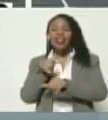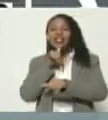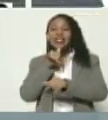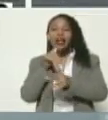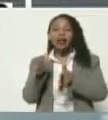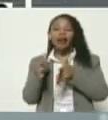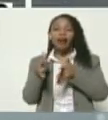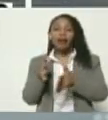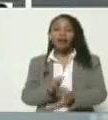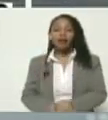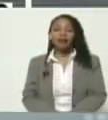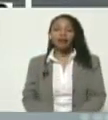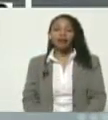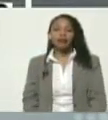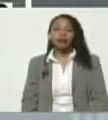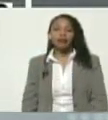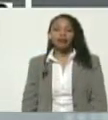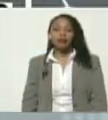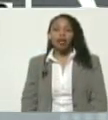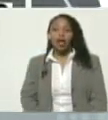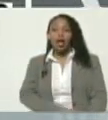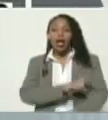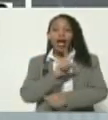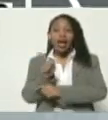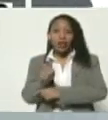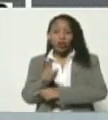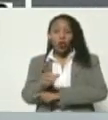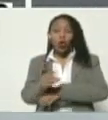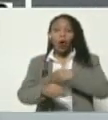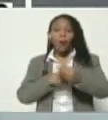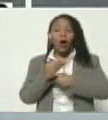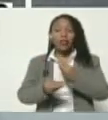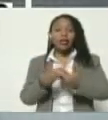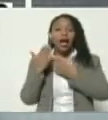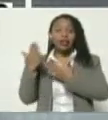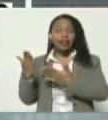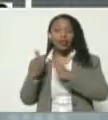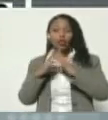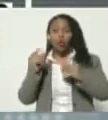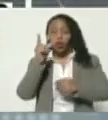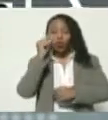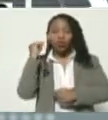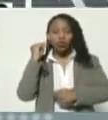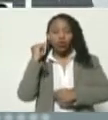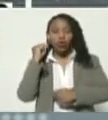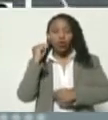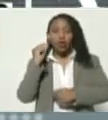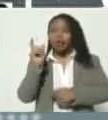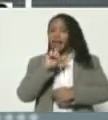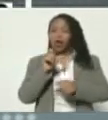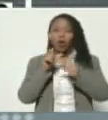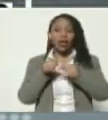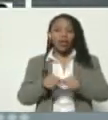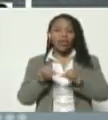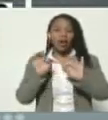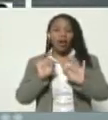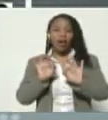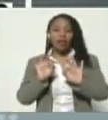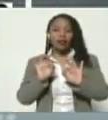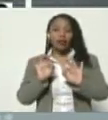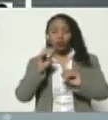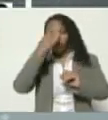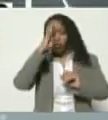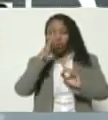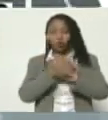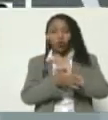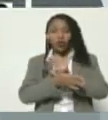gane. Eso lo vamos a garantizar todos y todas, que no queden heridas, que